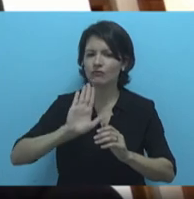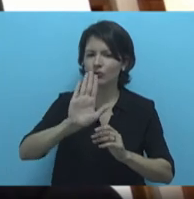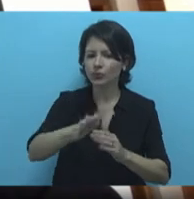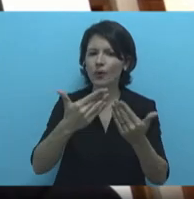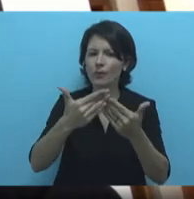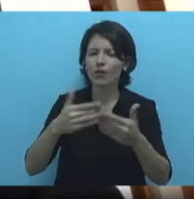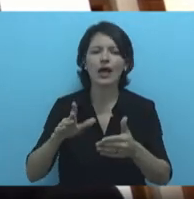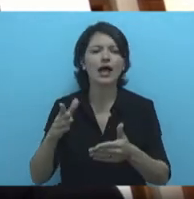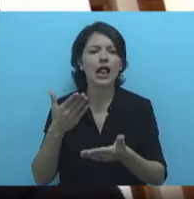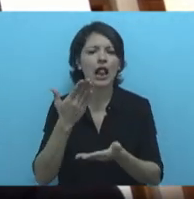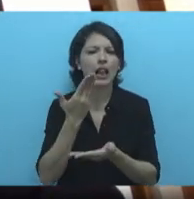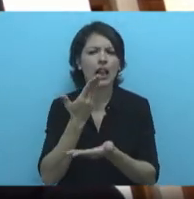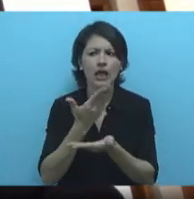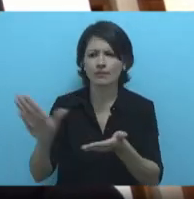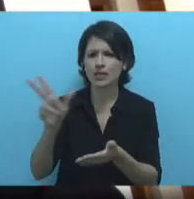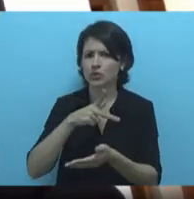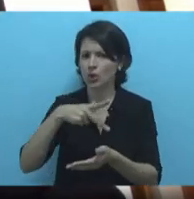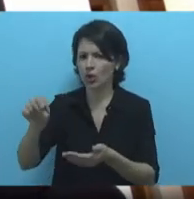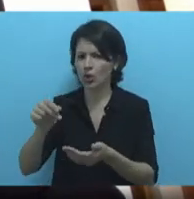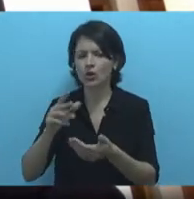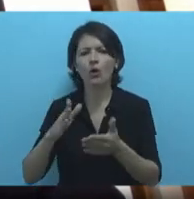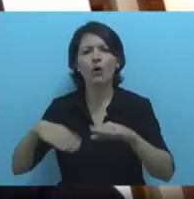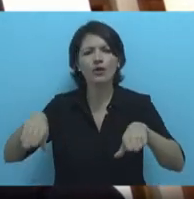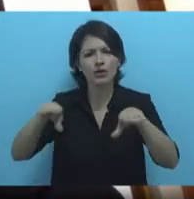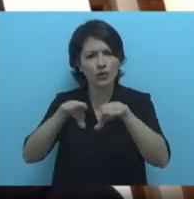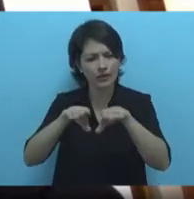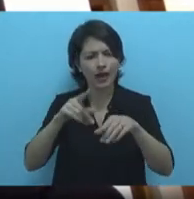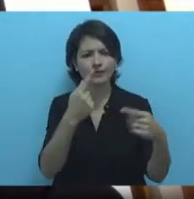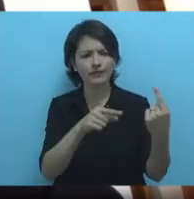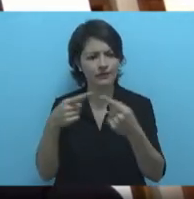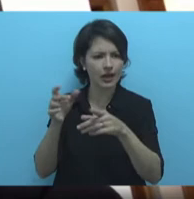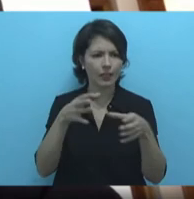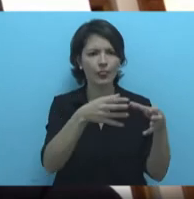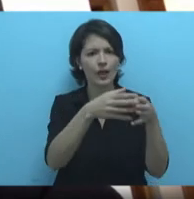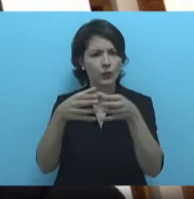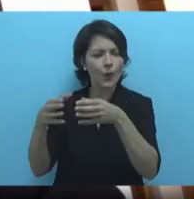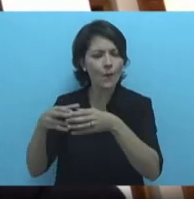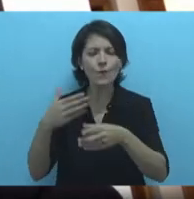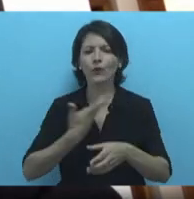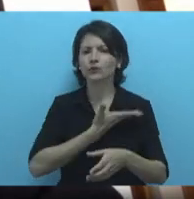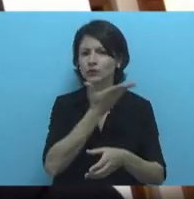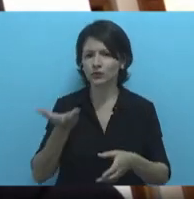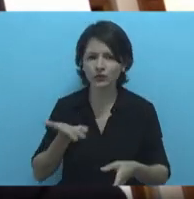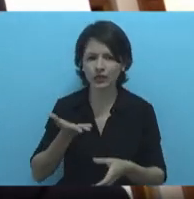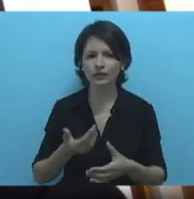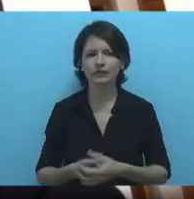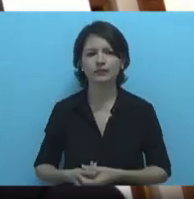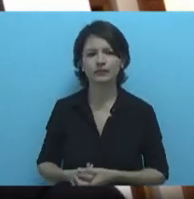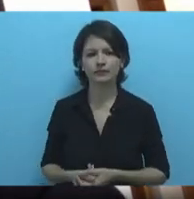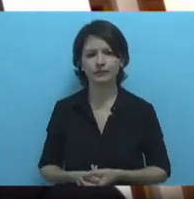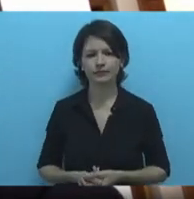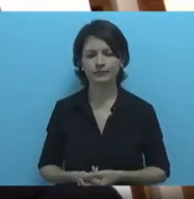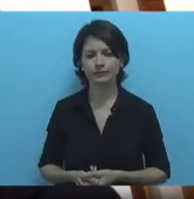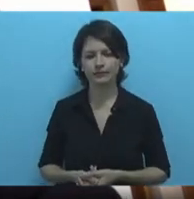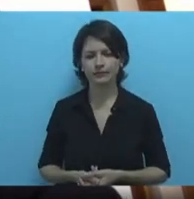la no discriminación de las mujeres y la equidad en distintos órdenes de la vida social lamentablemente vemos